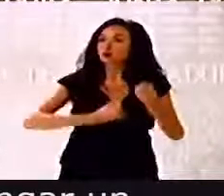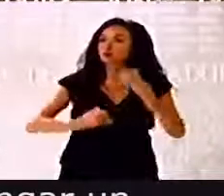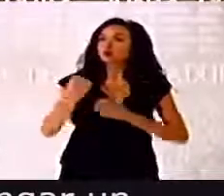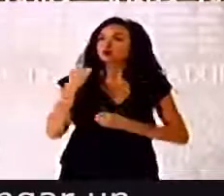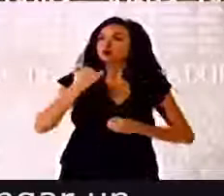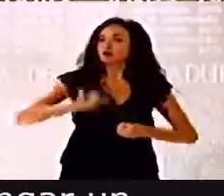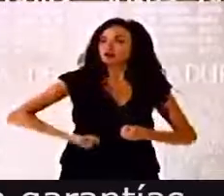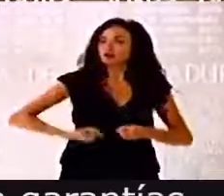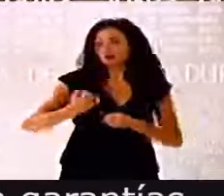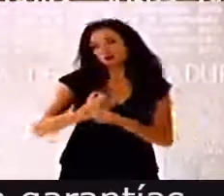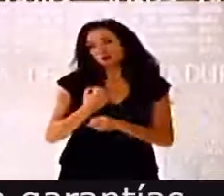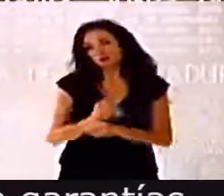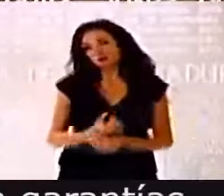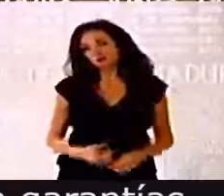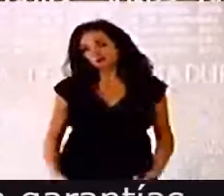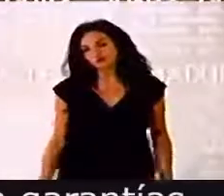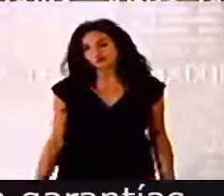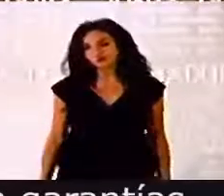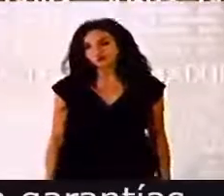no...